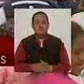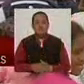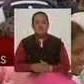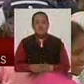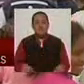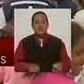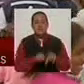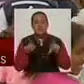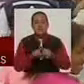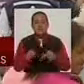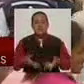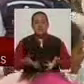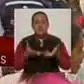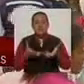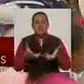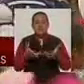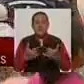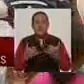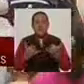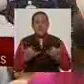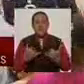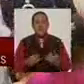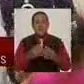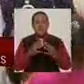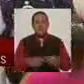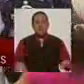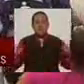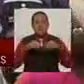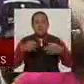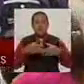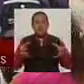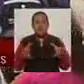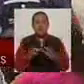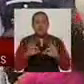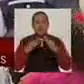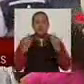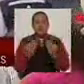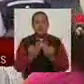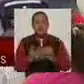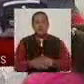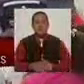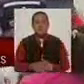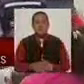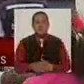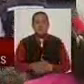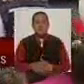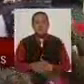También se va a hacer la entrega de un importante número de kits familiares